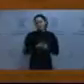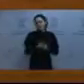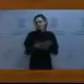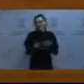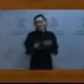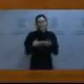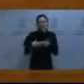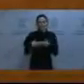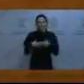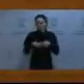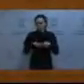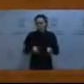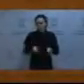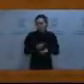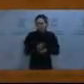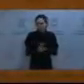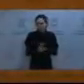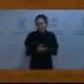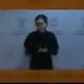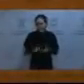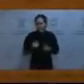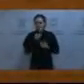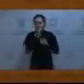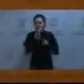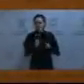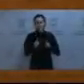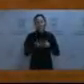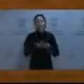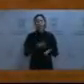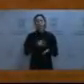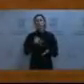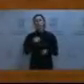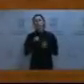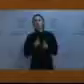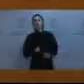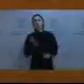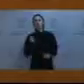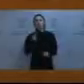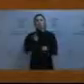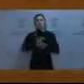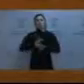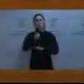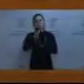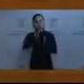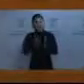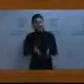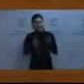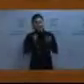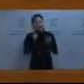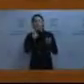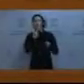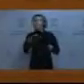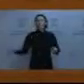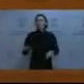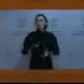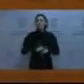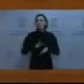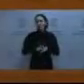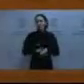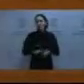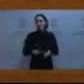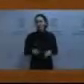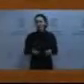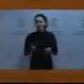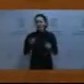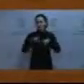de inactividad. Pero mire, en mi interpelación con el consejero que estaba aquí delante, le dije que por qué se denegaban las solicitudes a los investigadores,